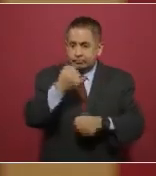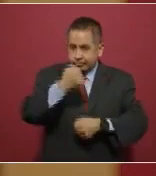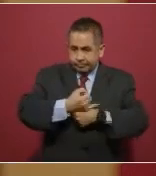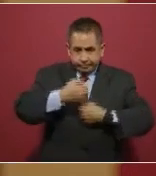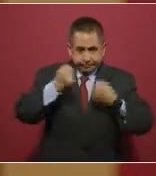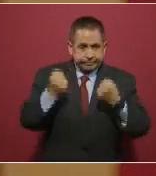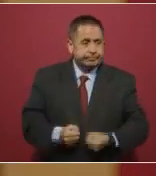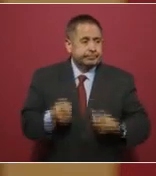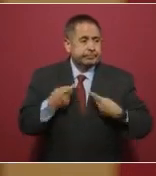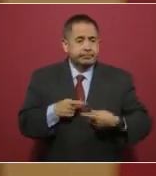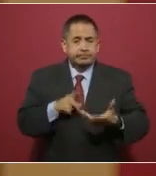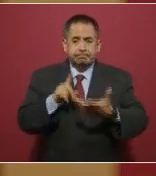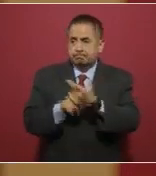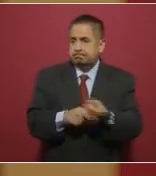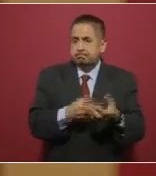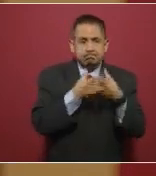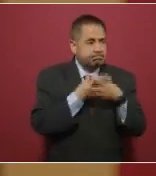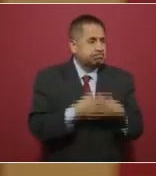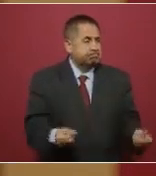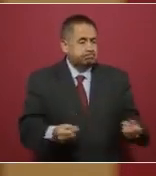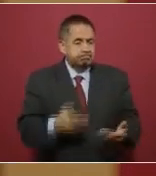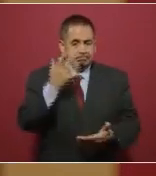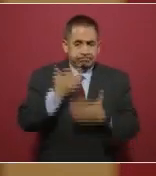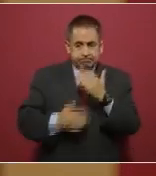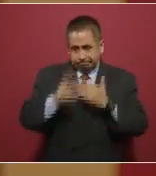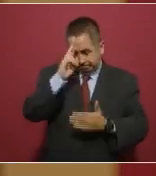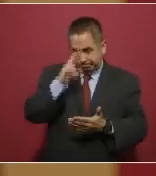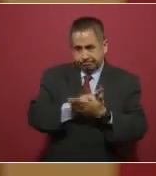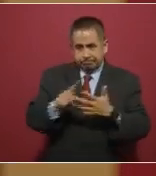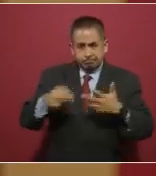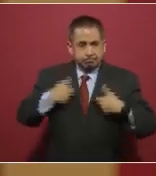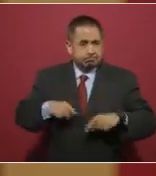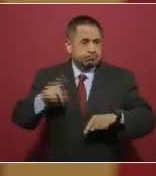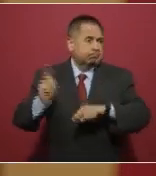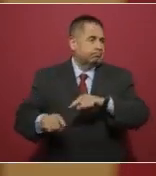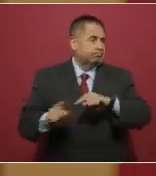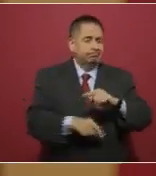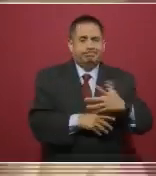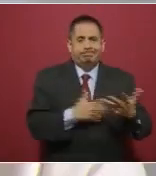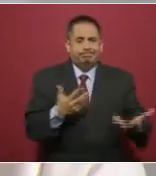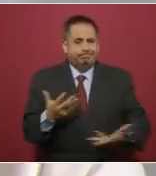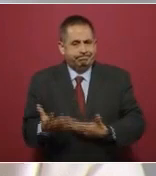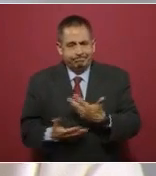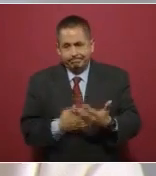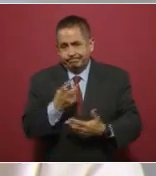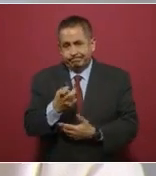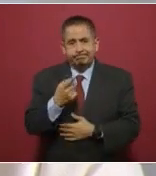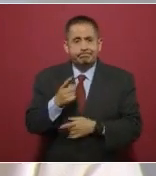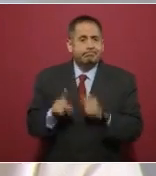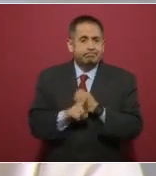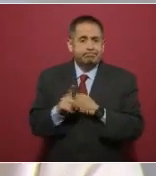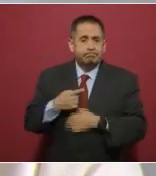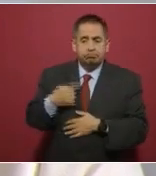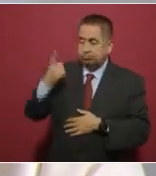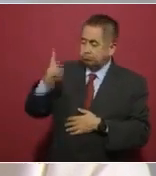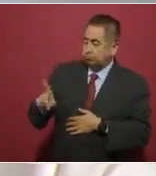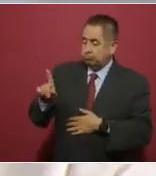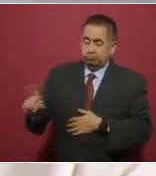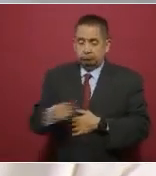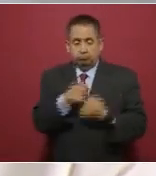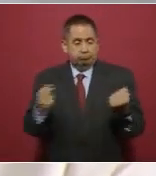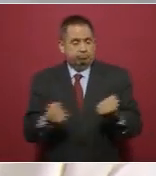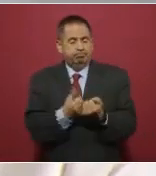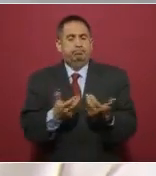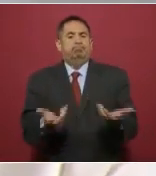de desaparecidos, de violaciones a los derechos humanos. ¿Qué quiero decir con